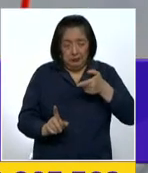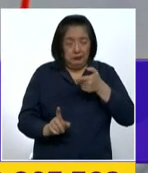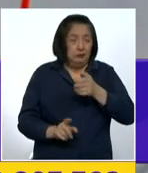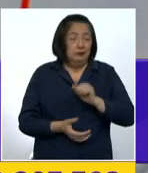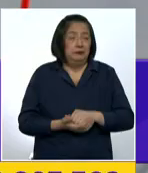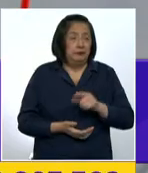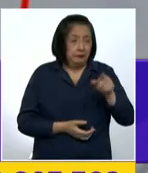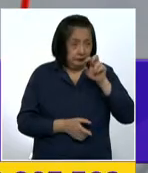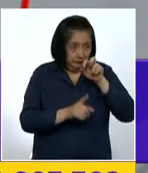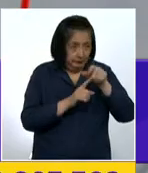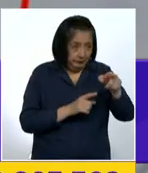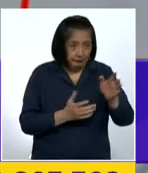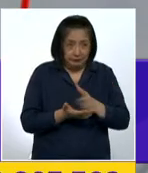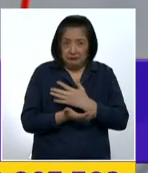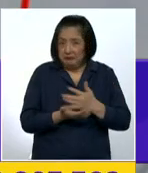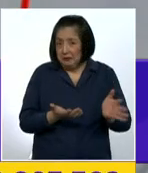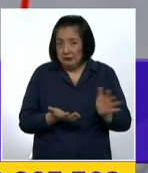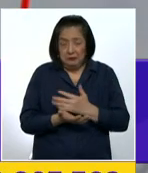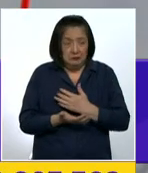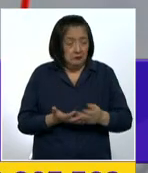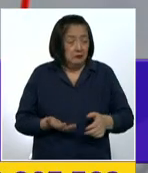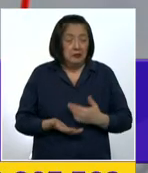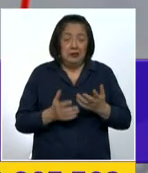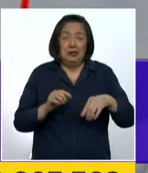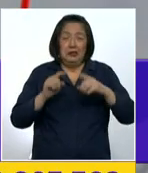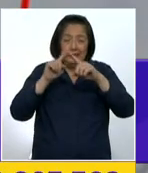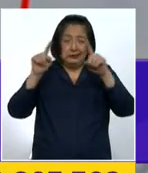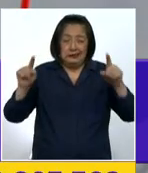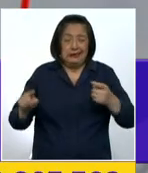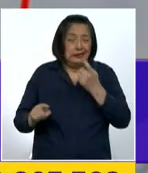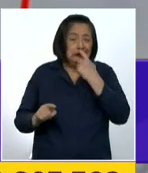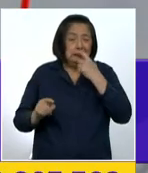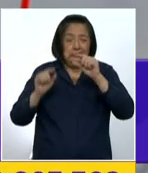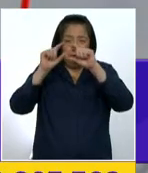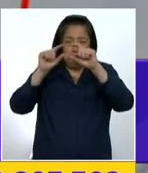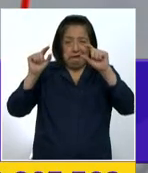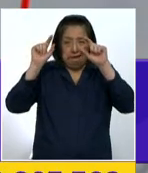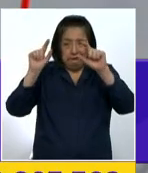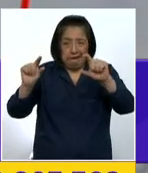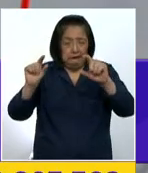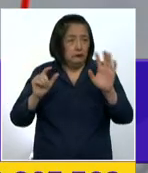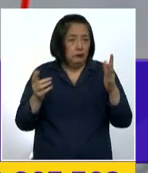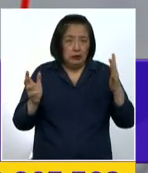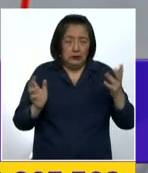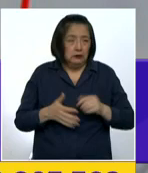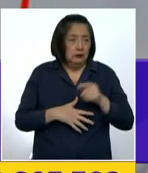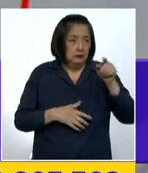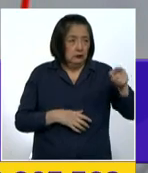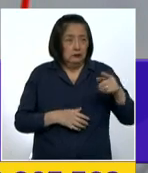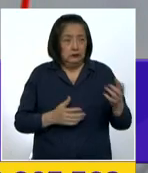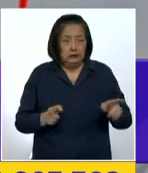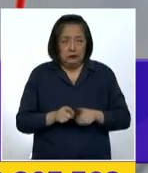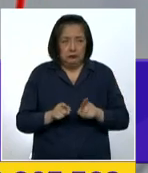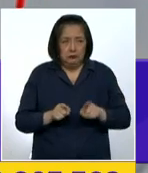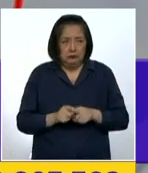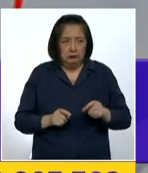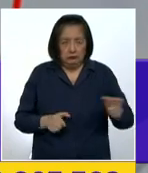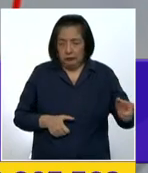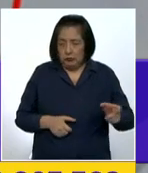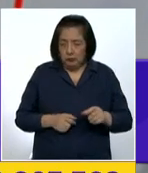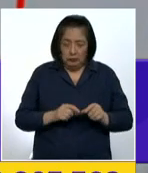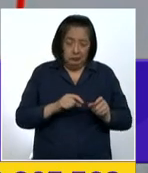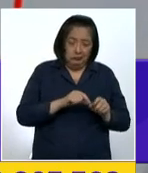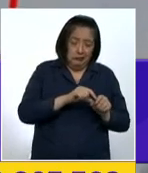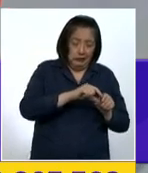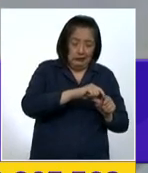la unidad, no tiene ningún tipo de calcomanías ni en la parte superior del parabrisas, como tampoco el faro del lado